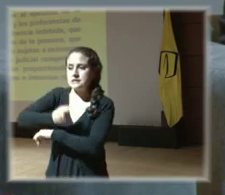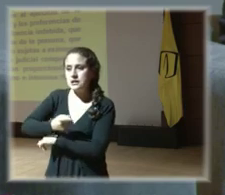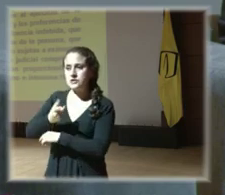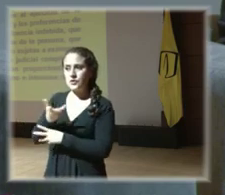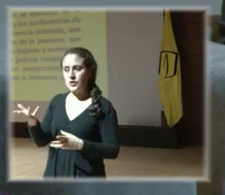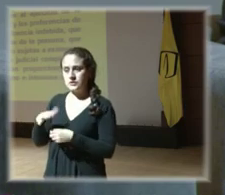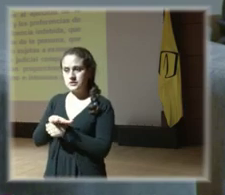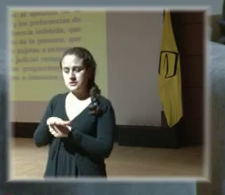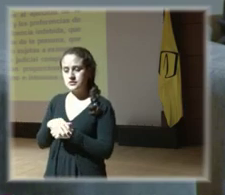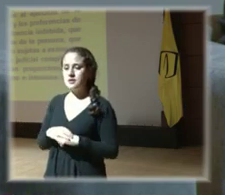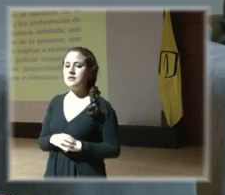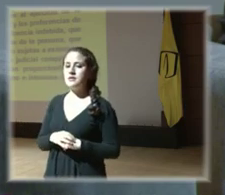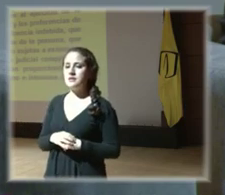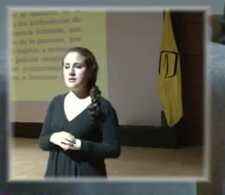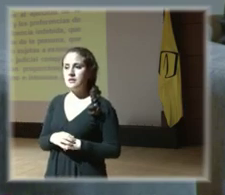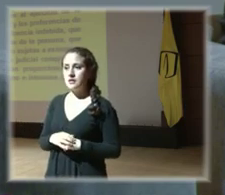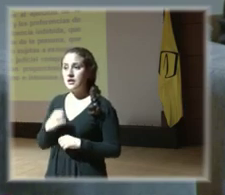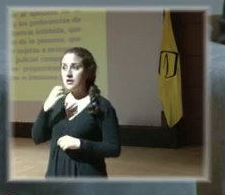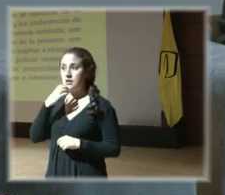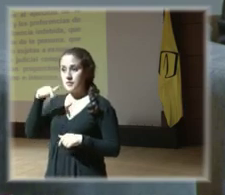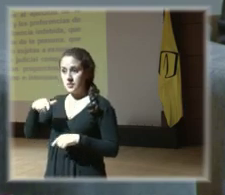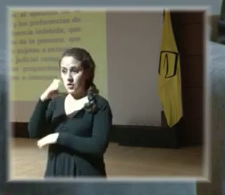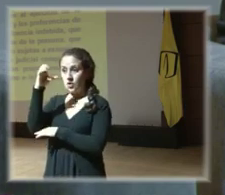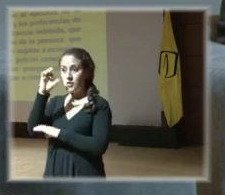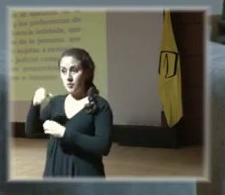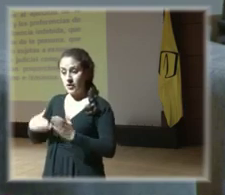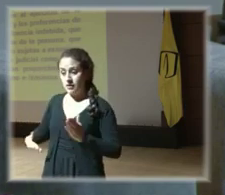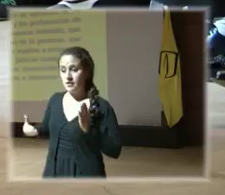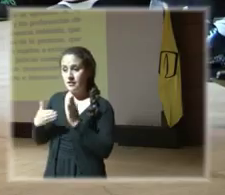Humanos? ¿Hoy podría demandarse a Colombia por esta violación?